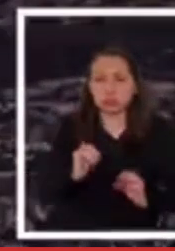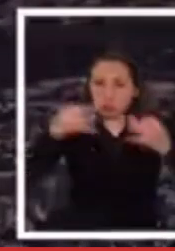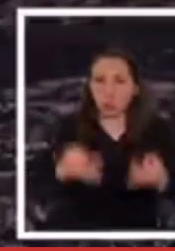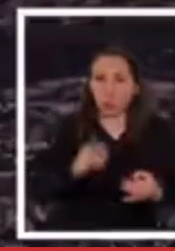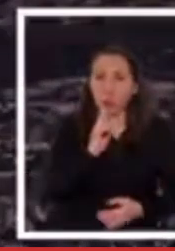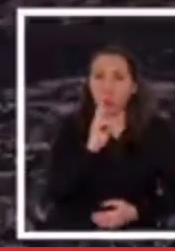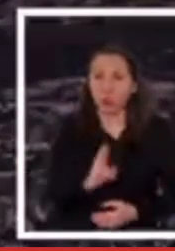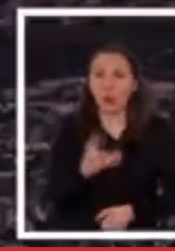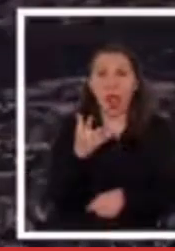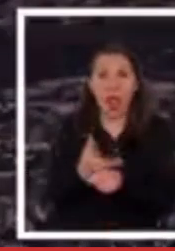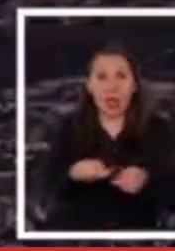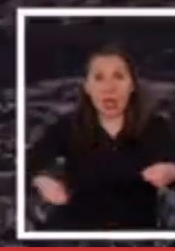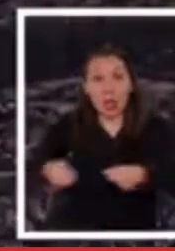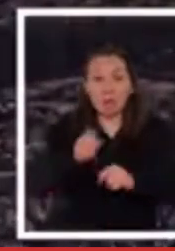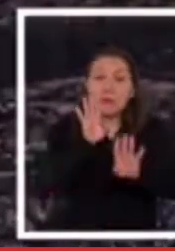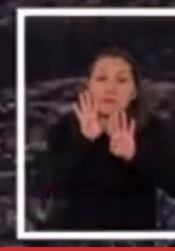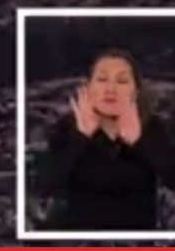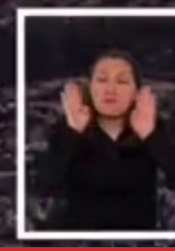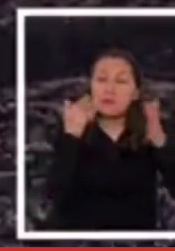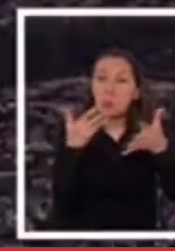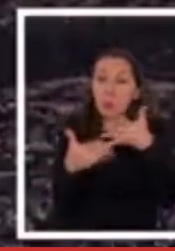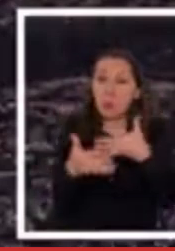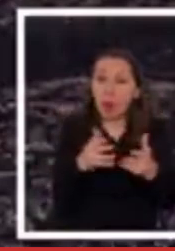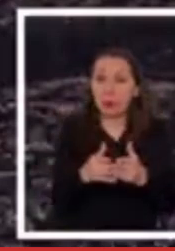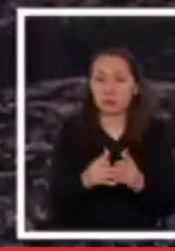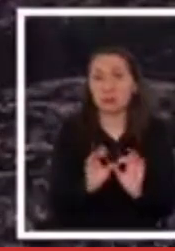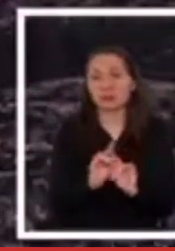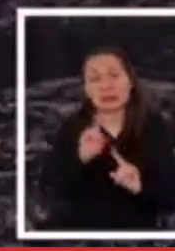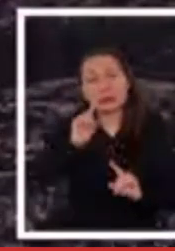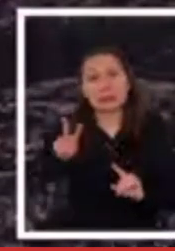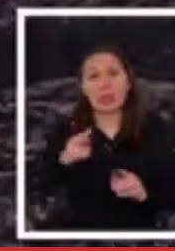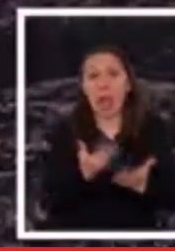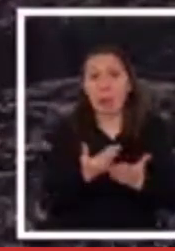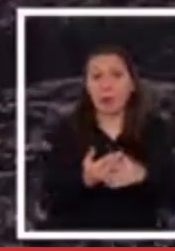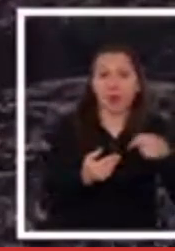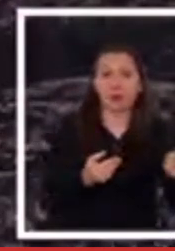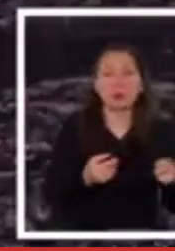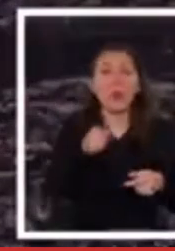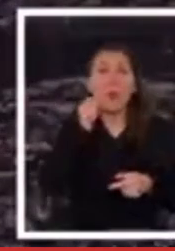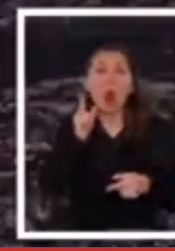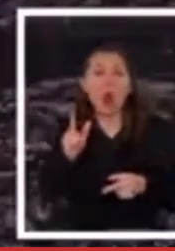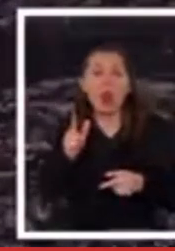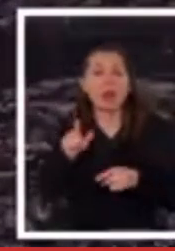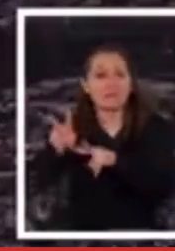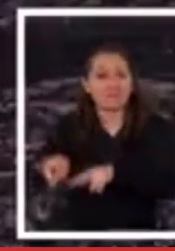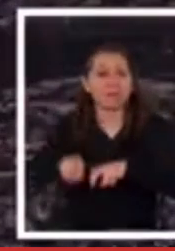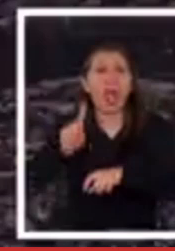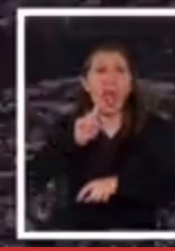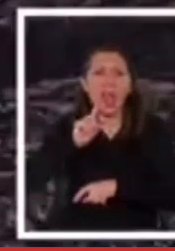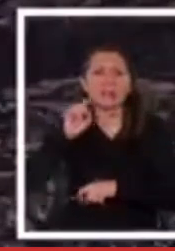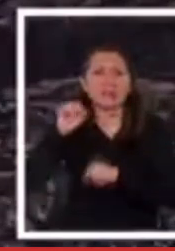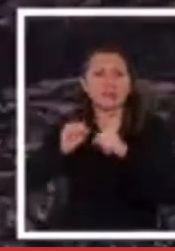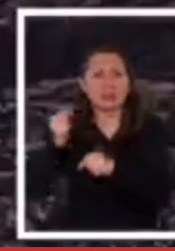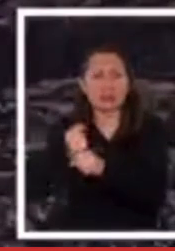certeza de que si hay un mercado transparente sin desmedro de otro el sector agrícola aquí hay productores